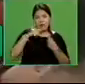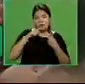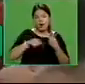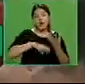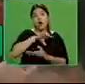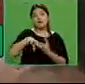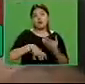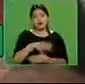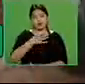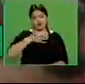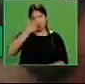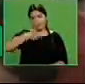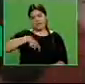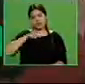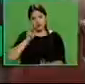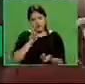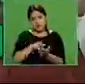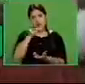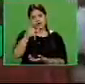en persona.